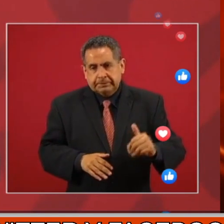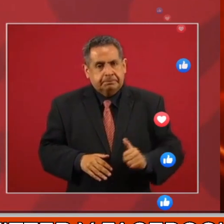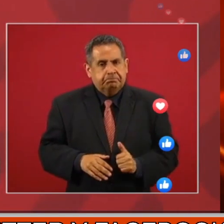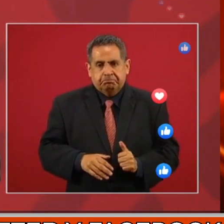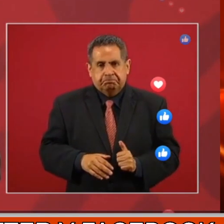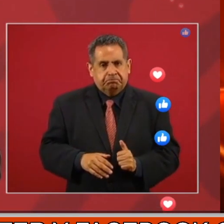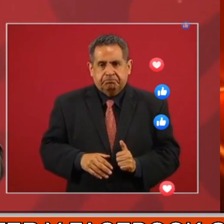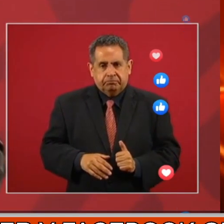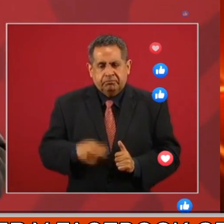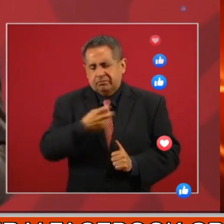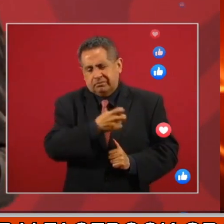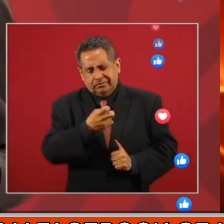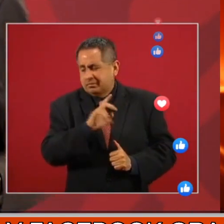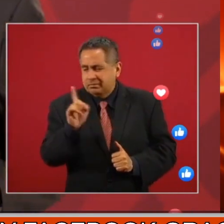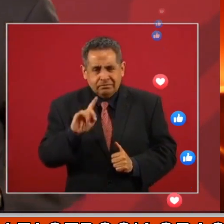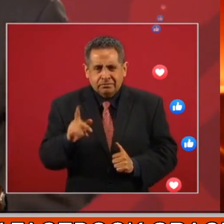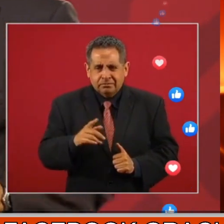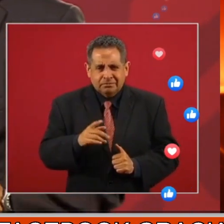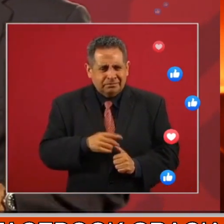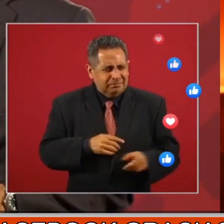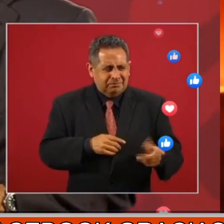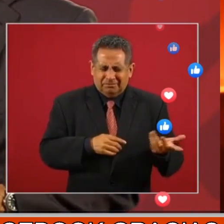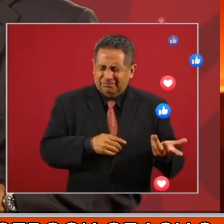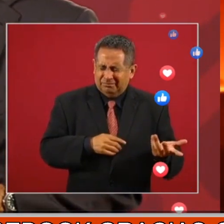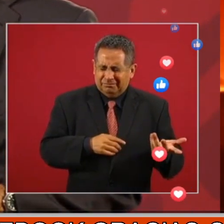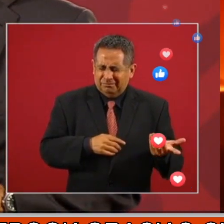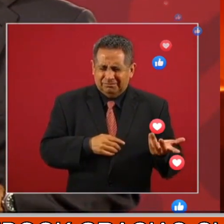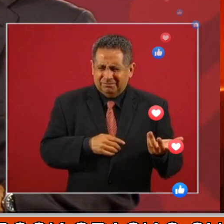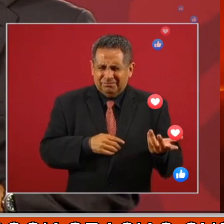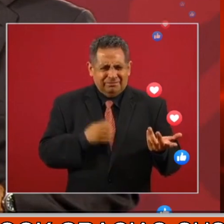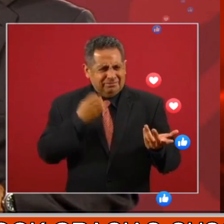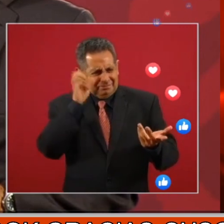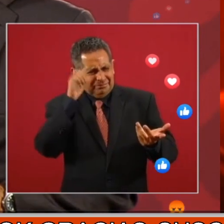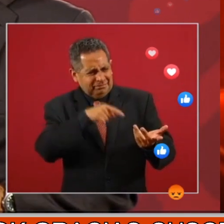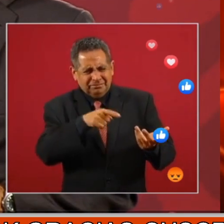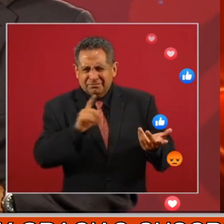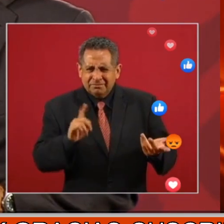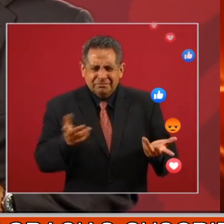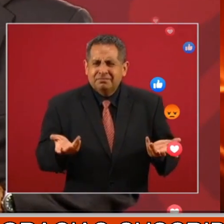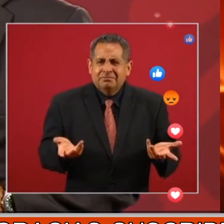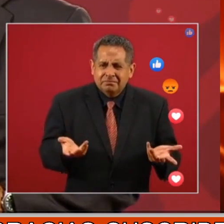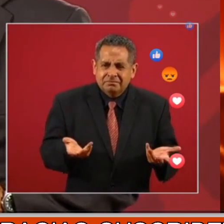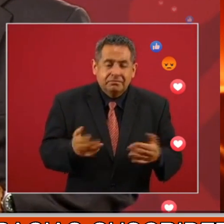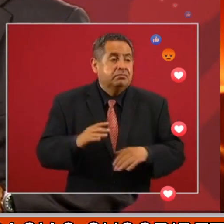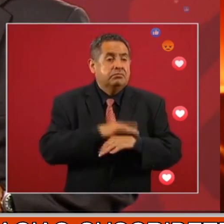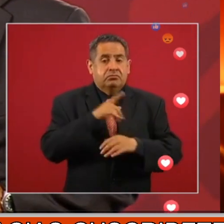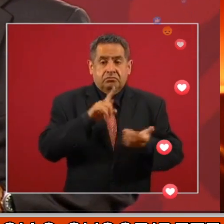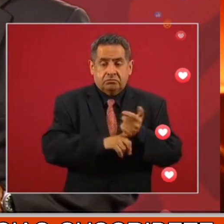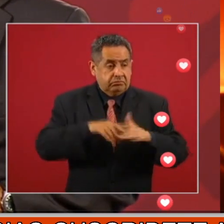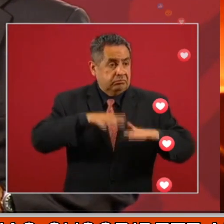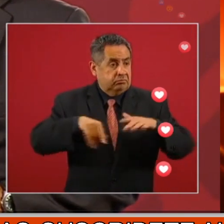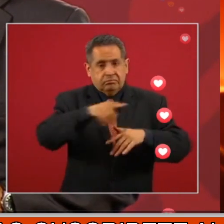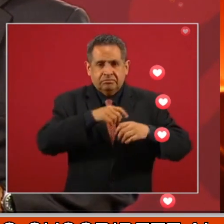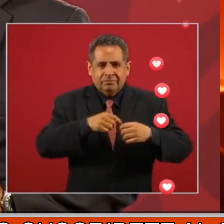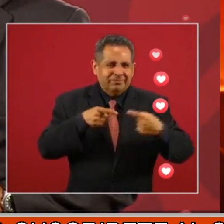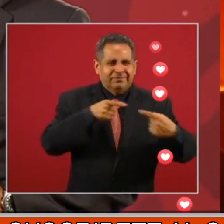y es algo extraño porque a veces en movimientos